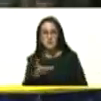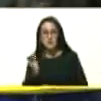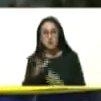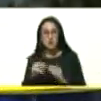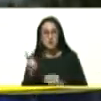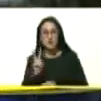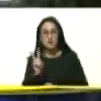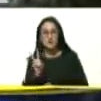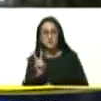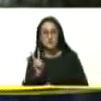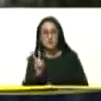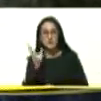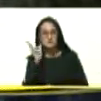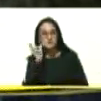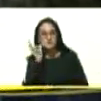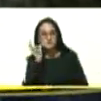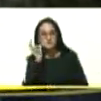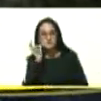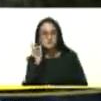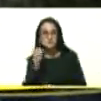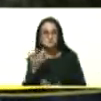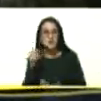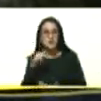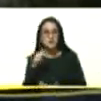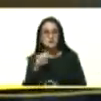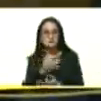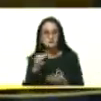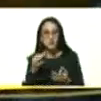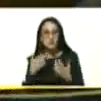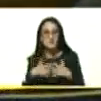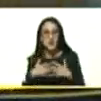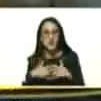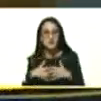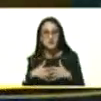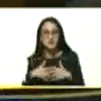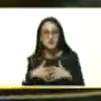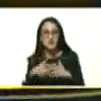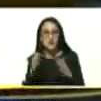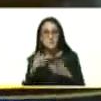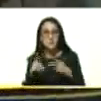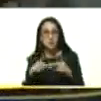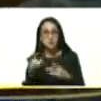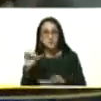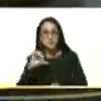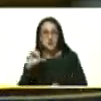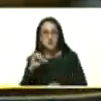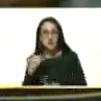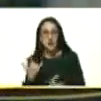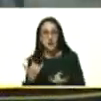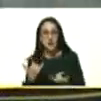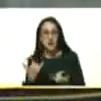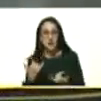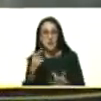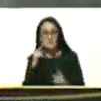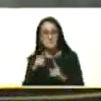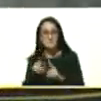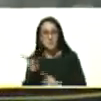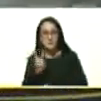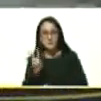Venezuela, Roberto, pueda escuchar lo que esta excelente planta dedicada a la producción de salsa está produciendo por